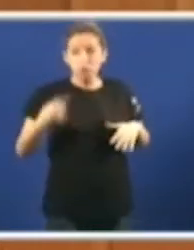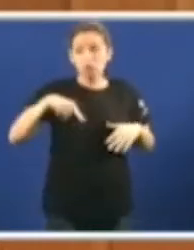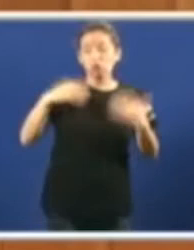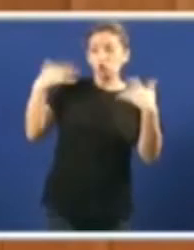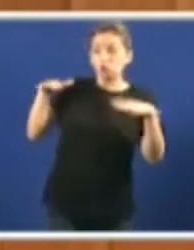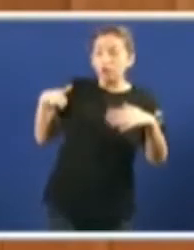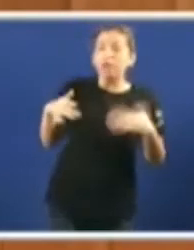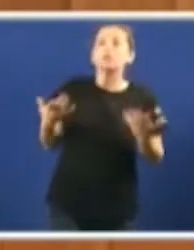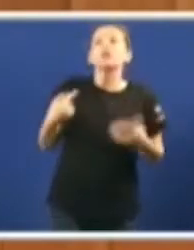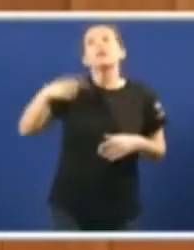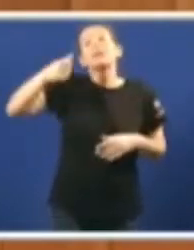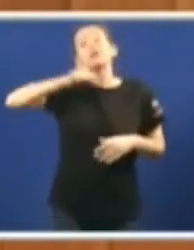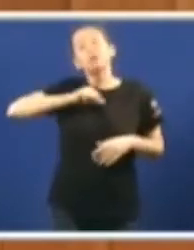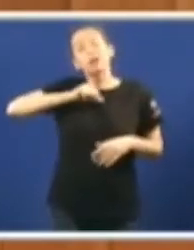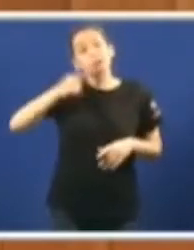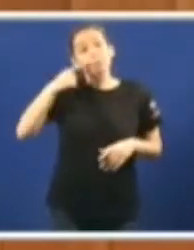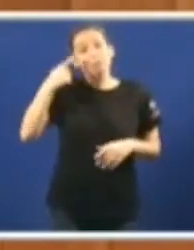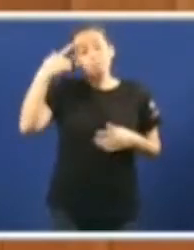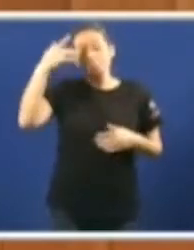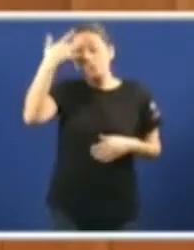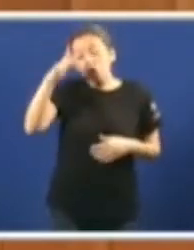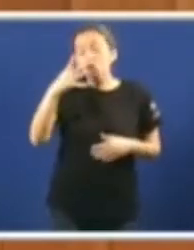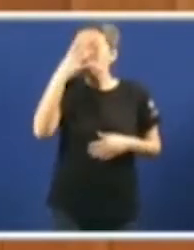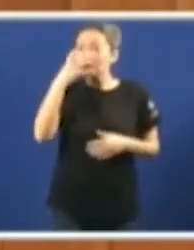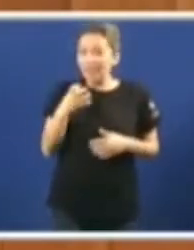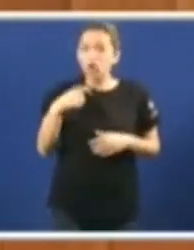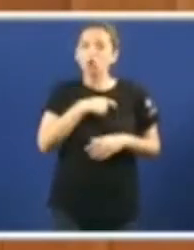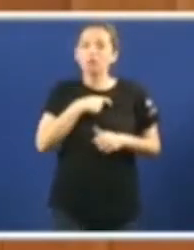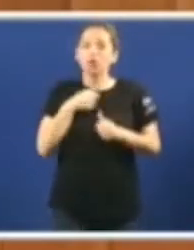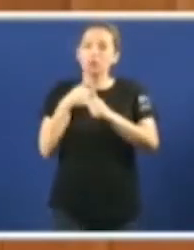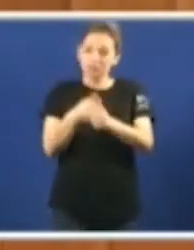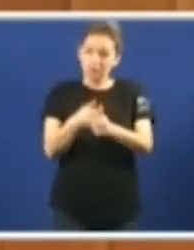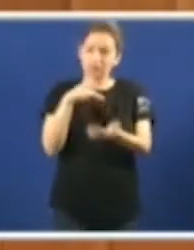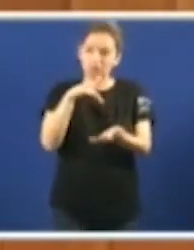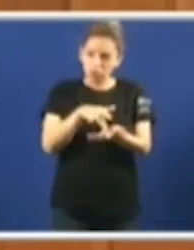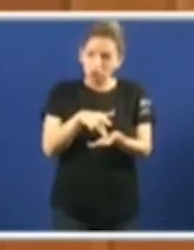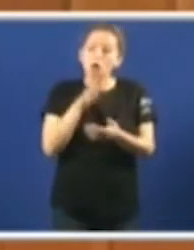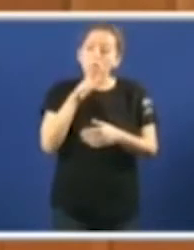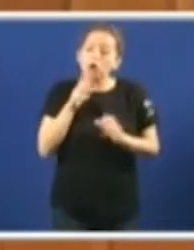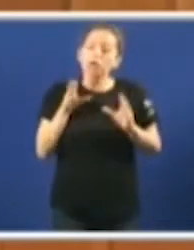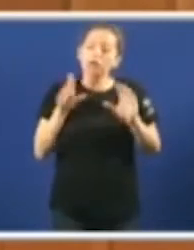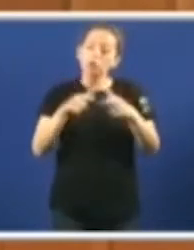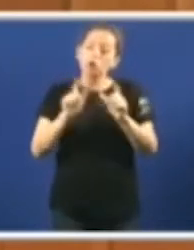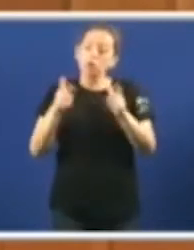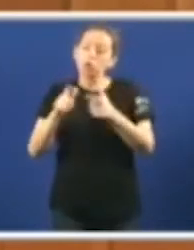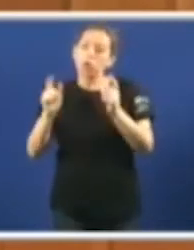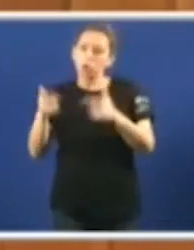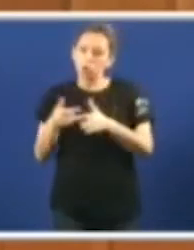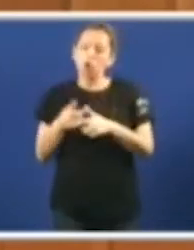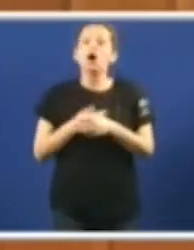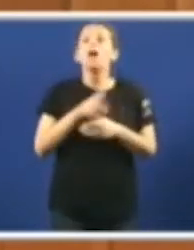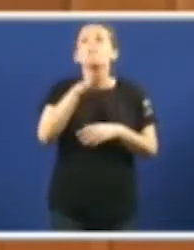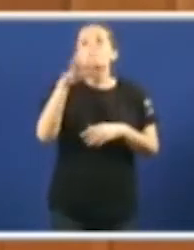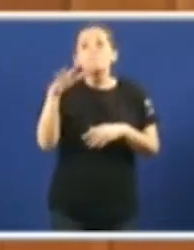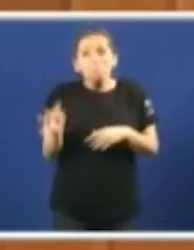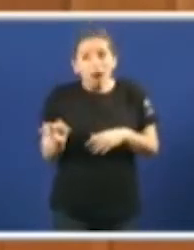tomen esta necesaria comisión de seguimento, que se reúna con moita máis frecuencia e, sobre todo, que incorpore o